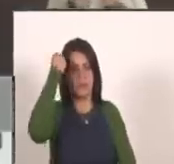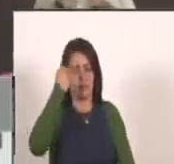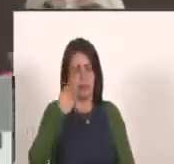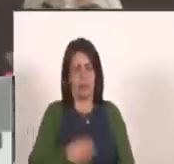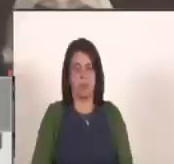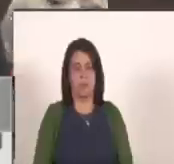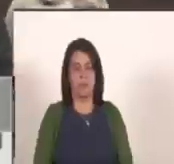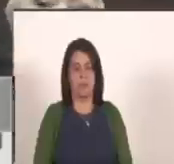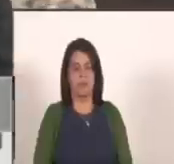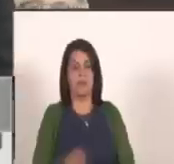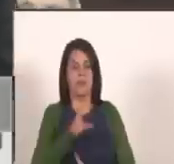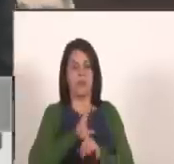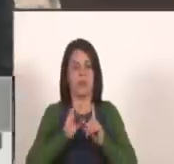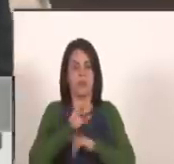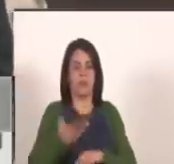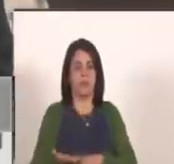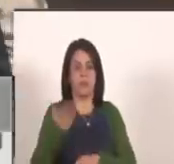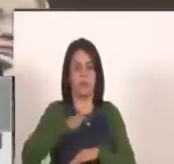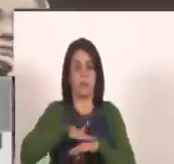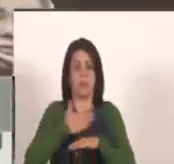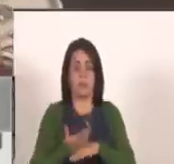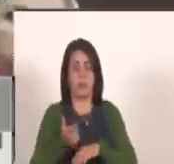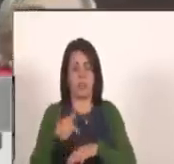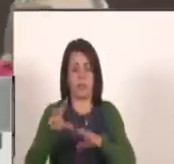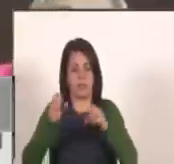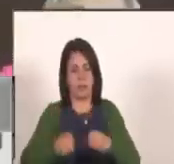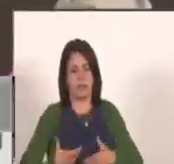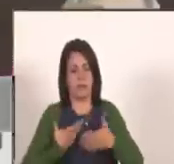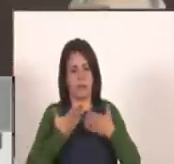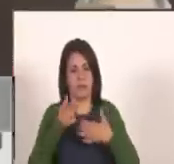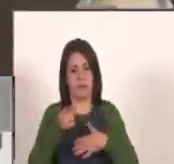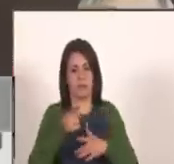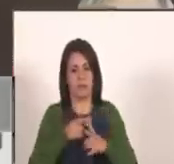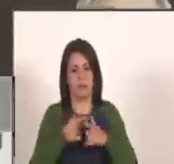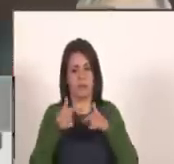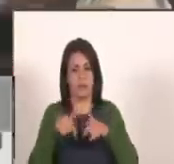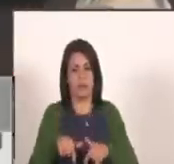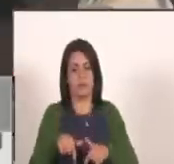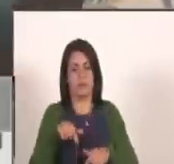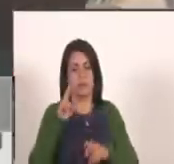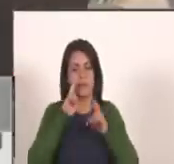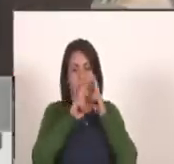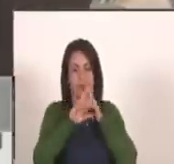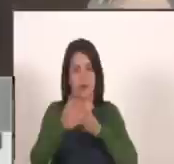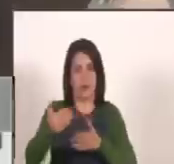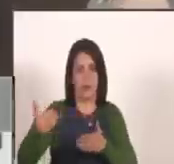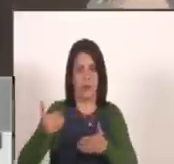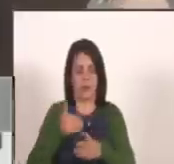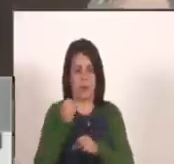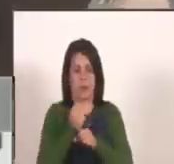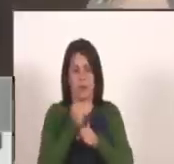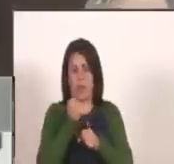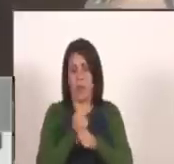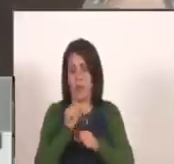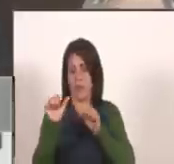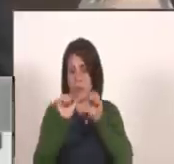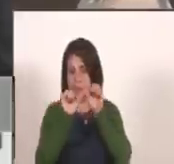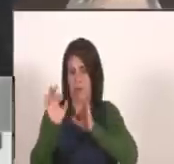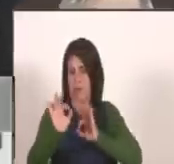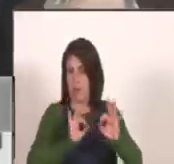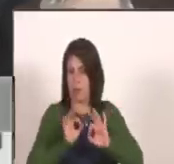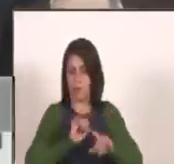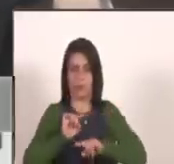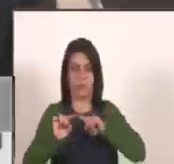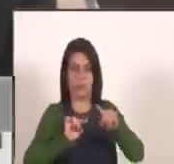pensamientos, culturizarse es importante porque enriquece el alma. Era lo que veía detrás de cada trabajo, de cada obra, de